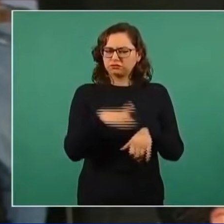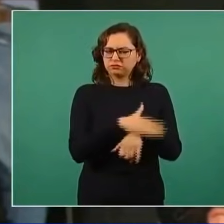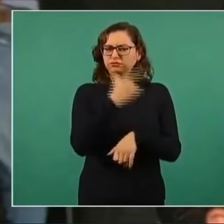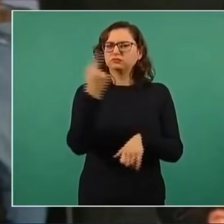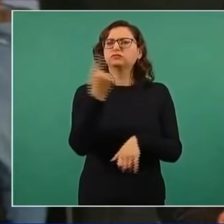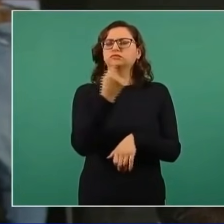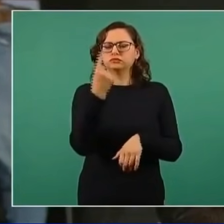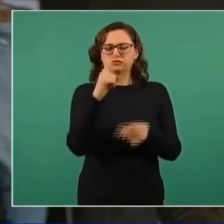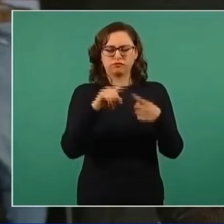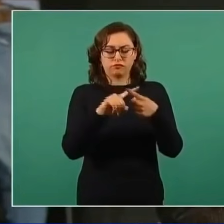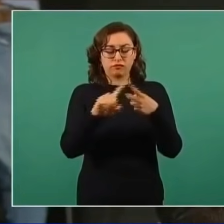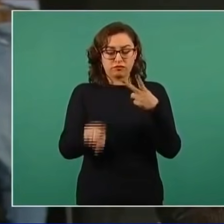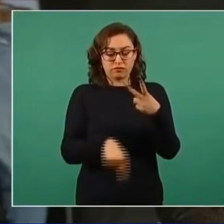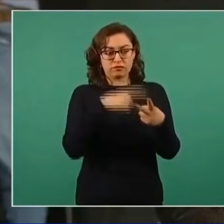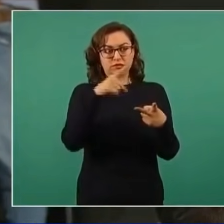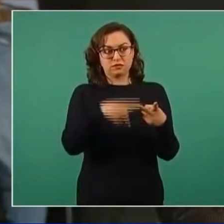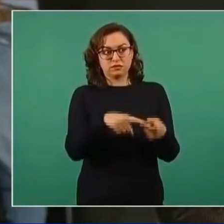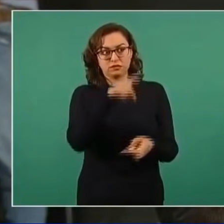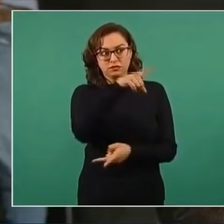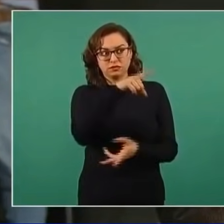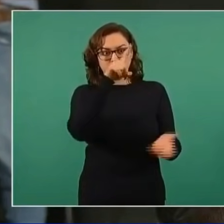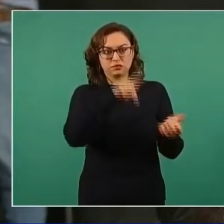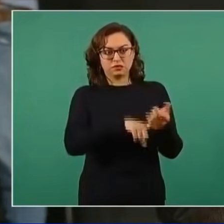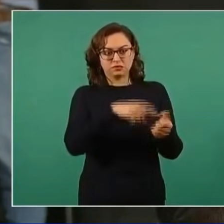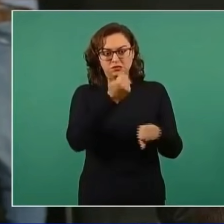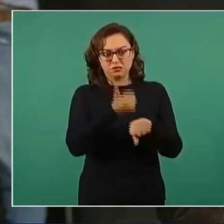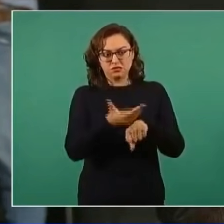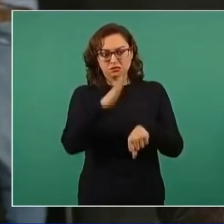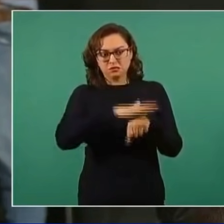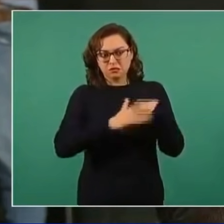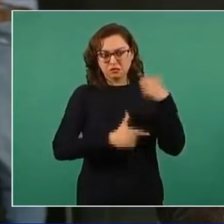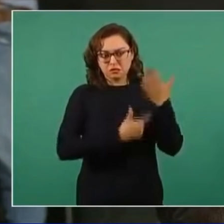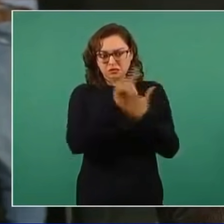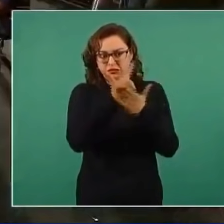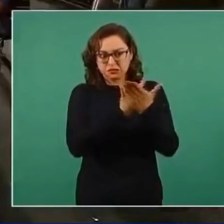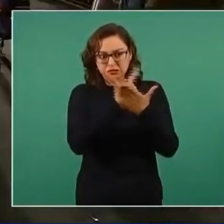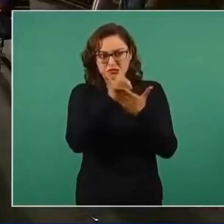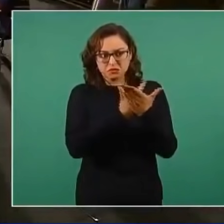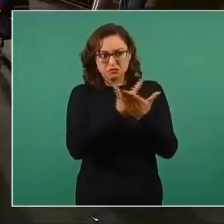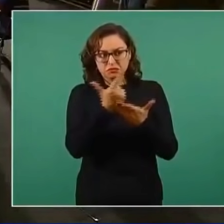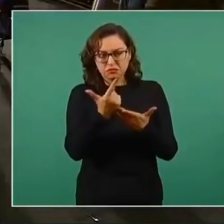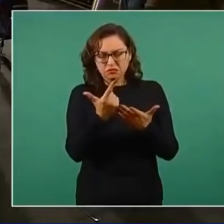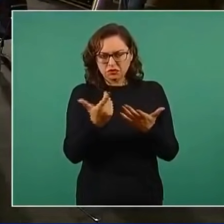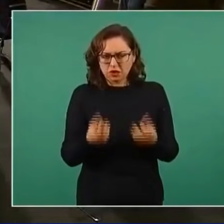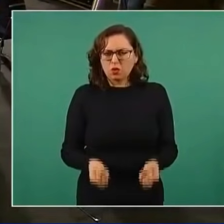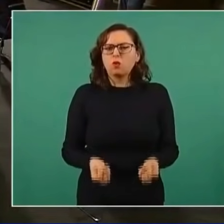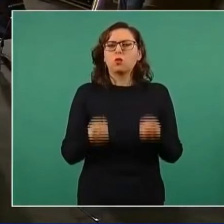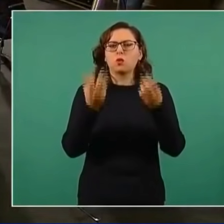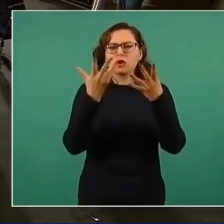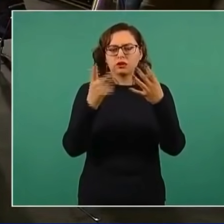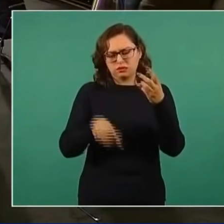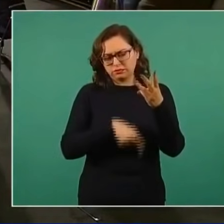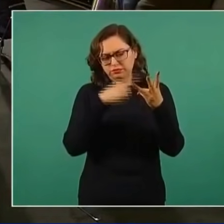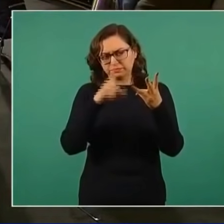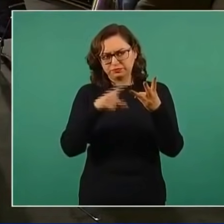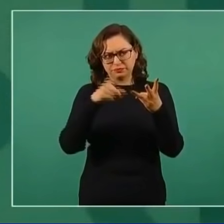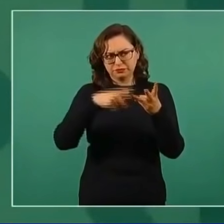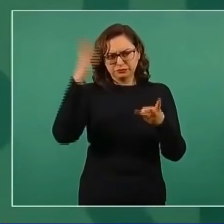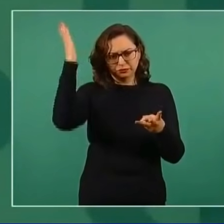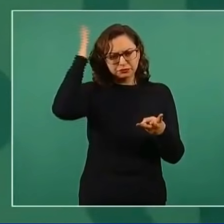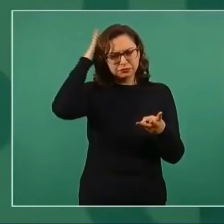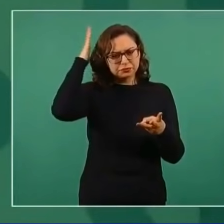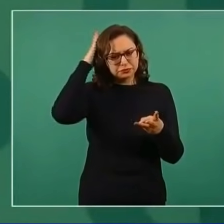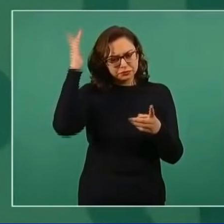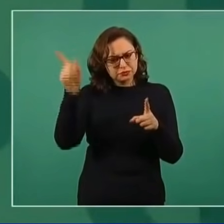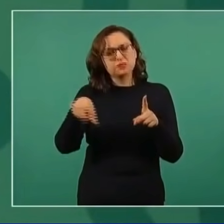existía? ¿Y quién se hará cargo de la gerencia? Primera pregunta, si me permite. Bueno, se empezó a ver lo de